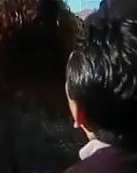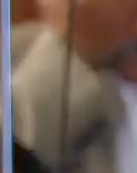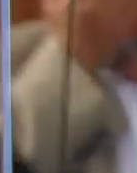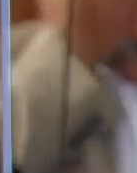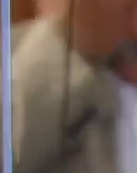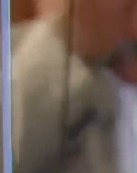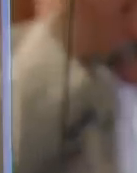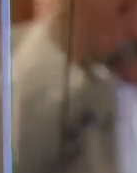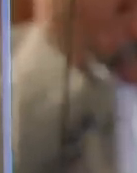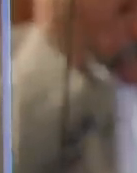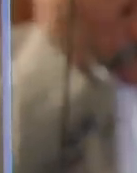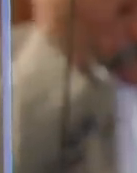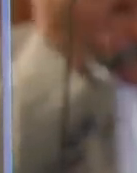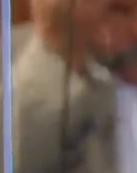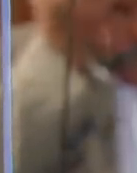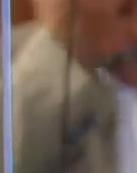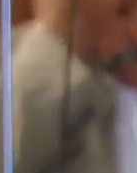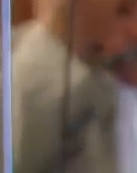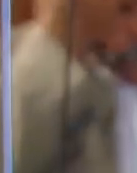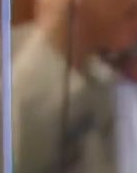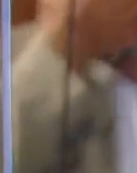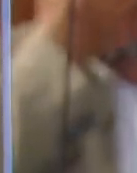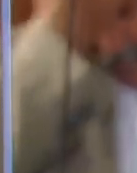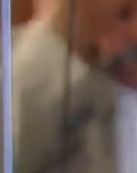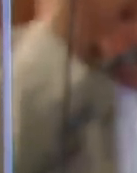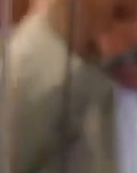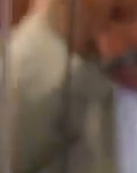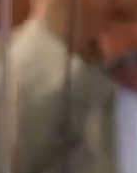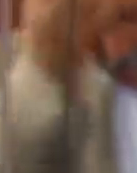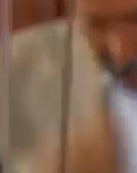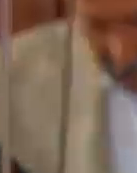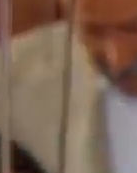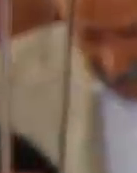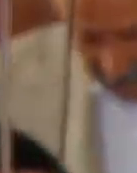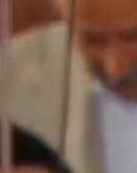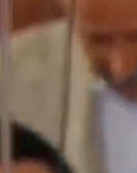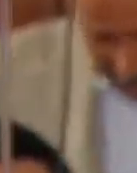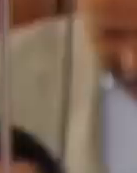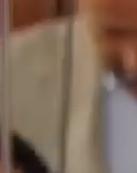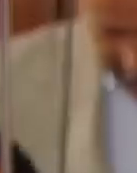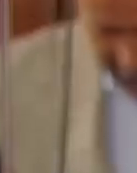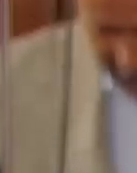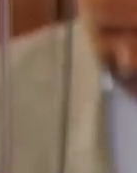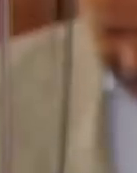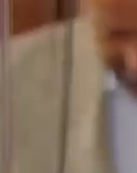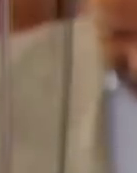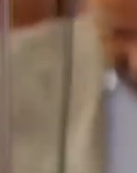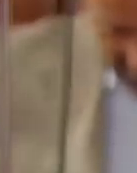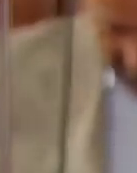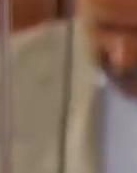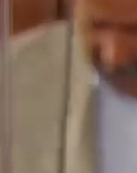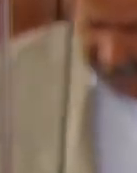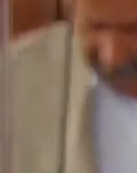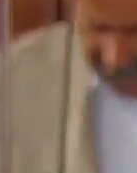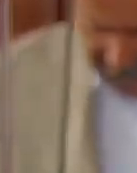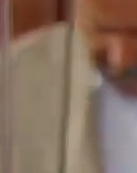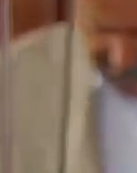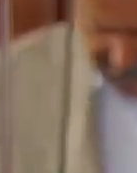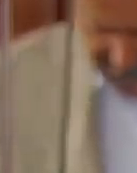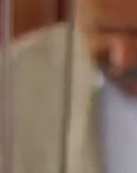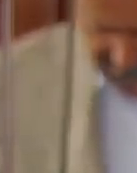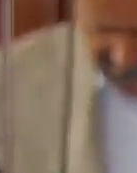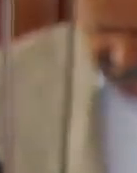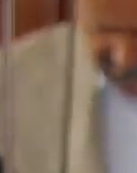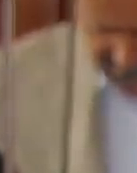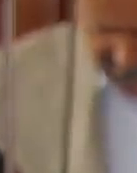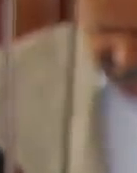y parte. ¿No generará suspicacia esta consulta? ¿Y por qué no se espera a que entre en vigor